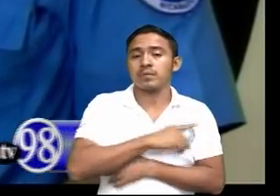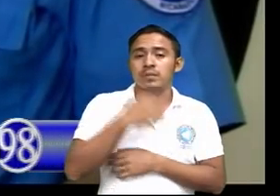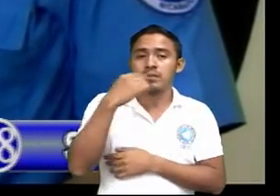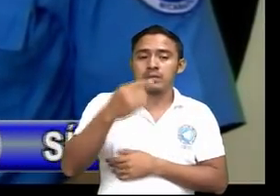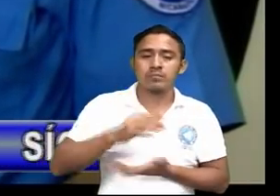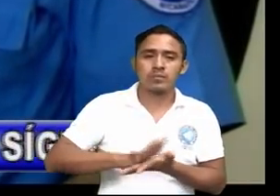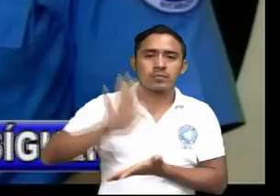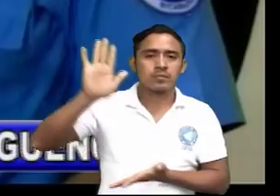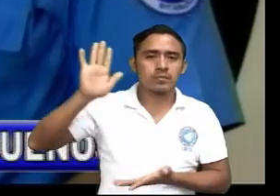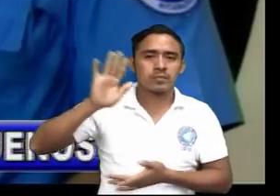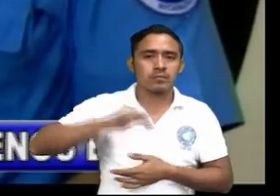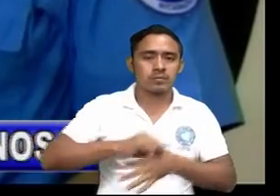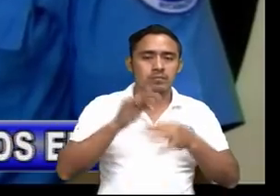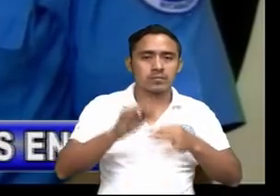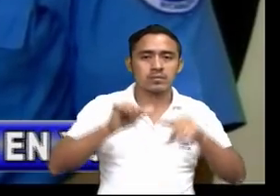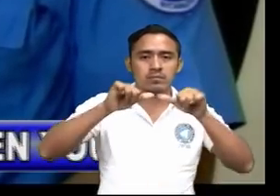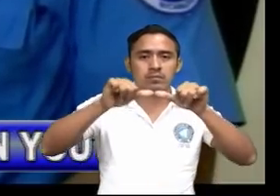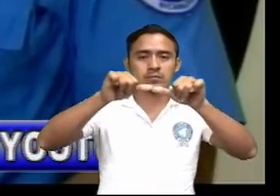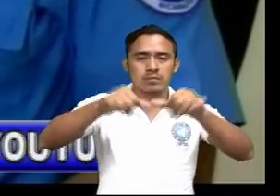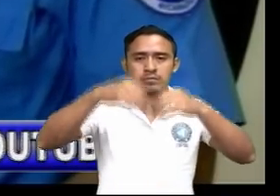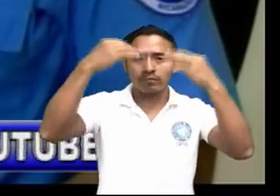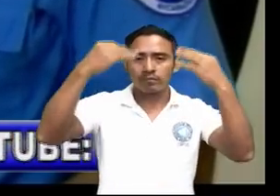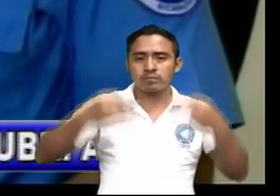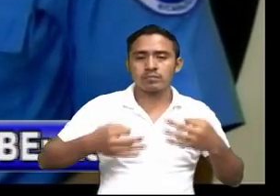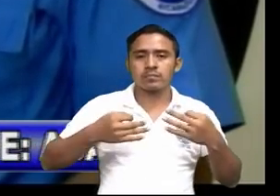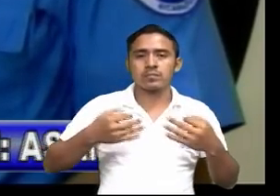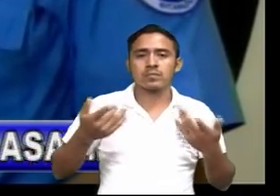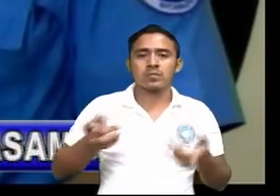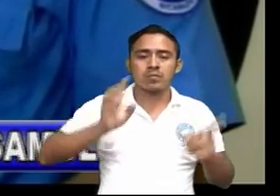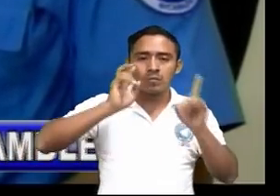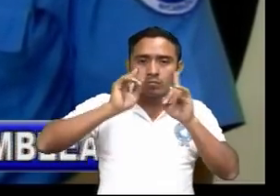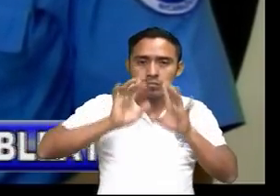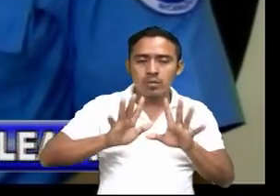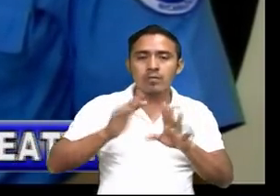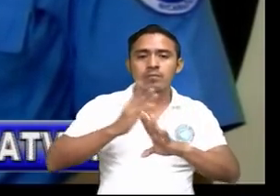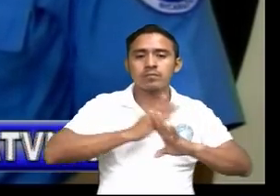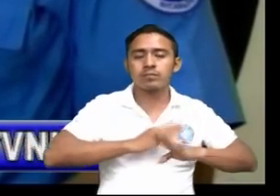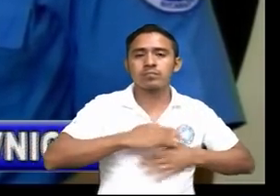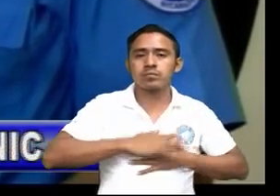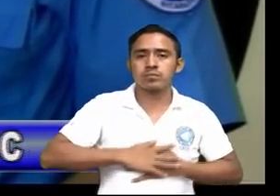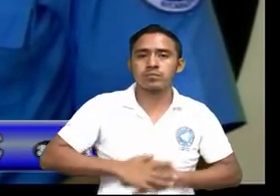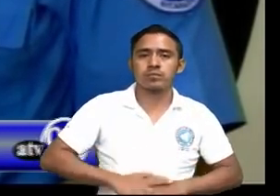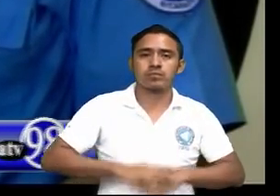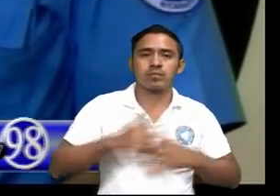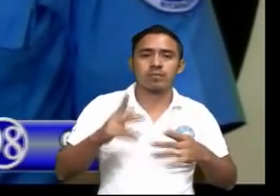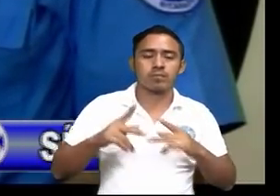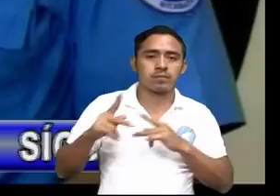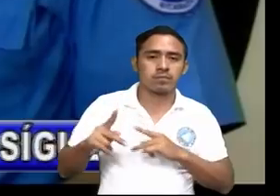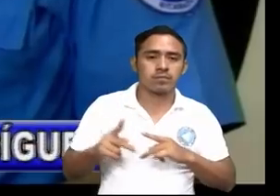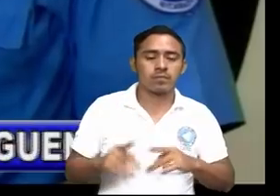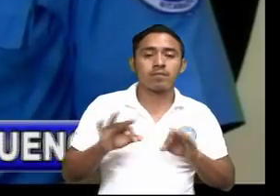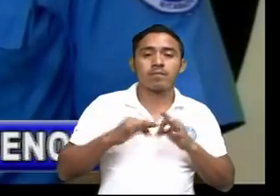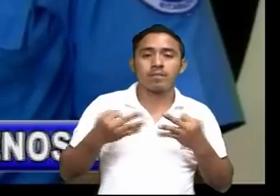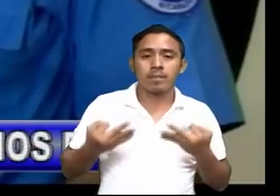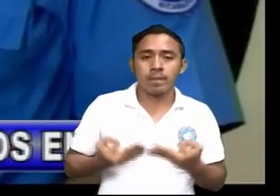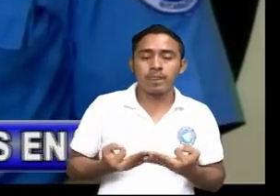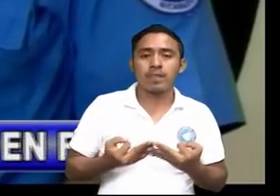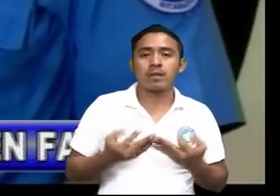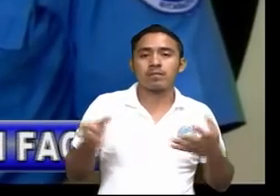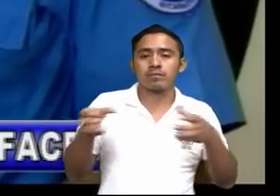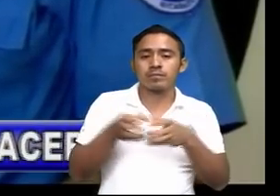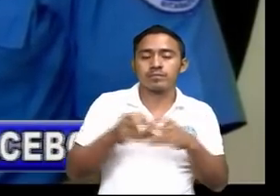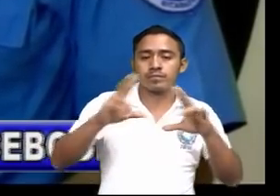su compromiso de continuar garantizando la seguridad, la tranquilidad de las personas, familias y